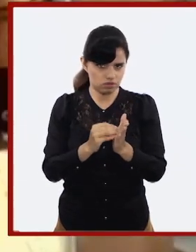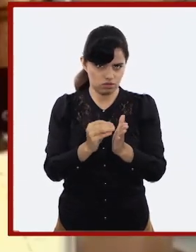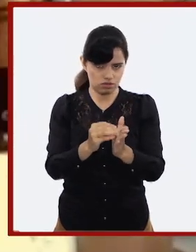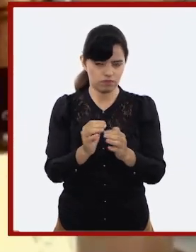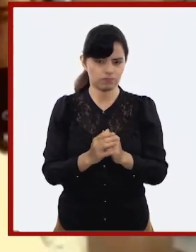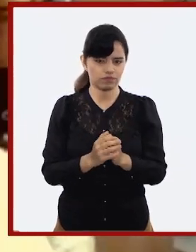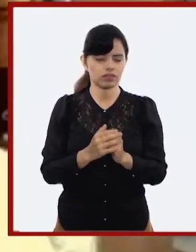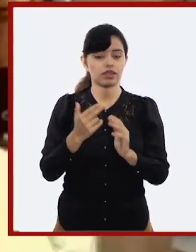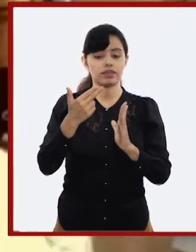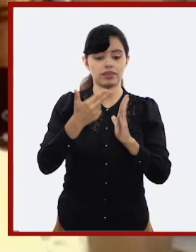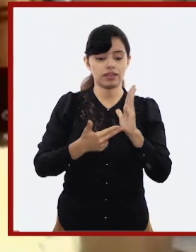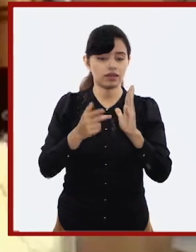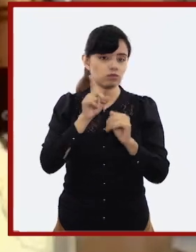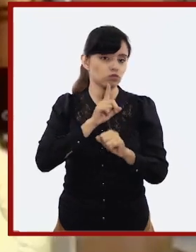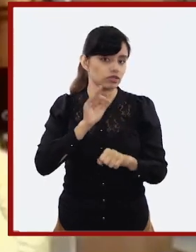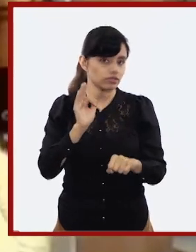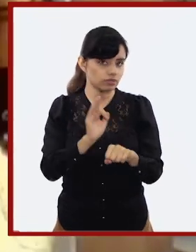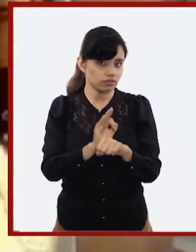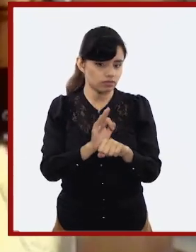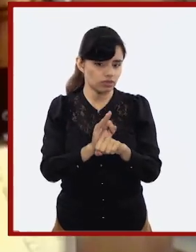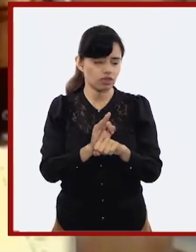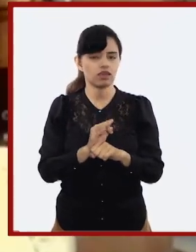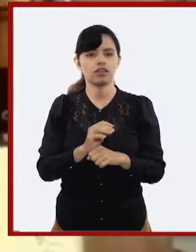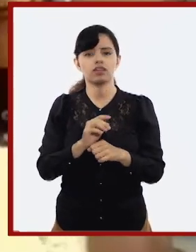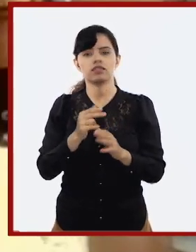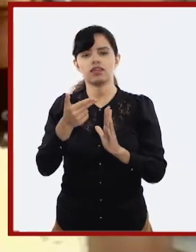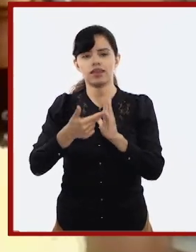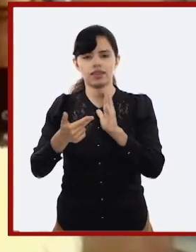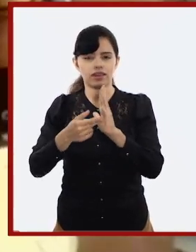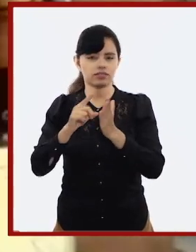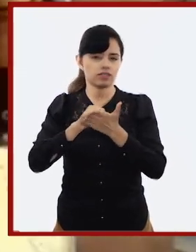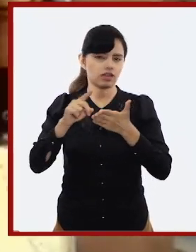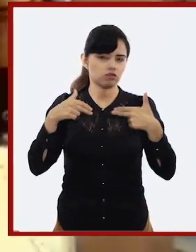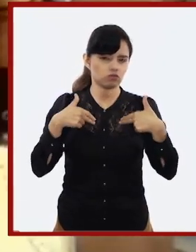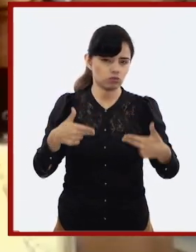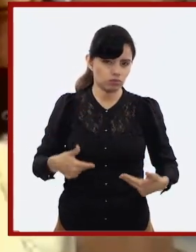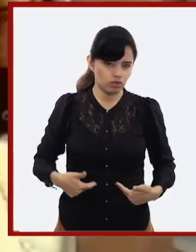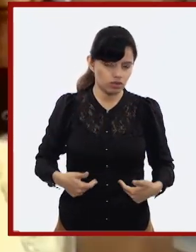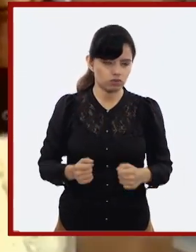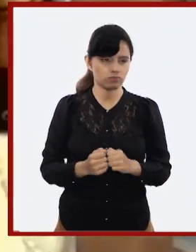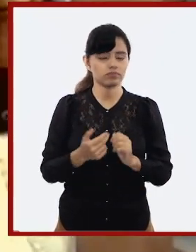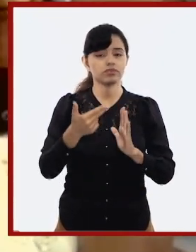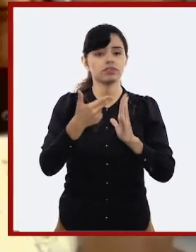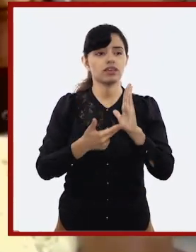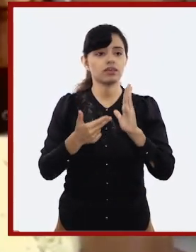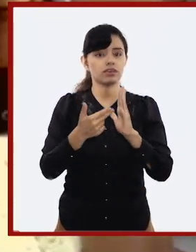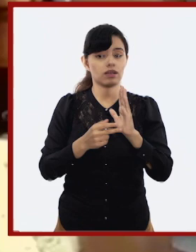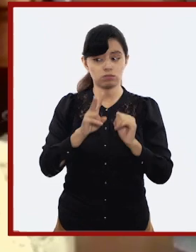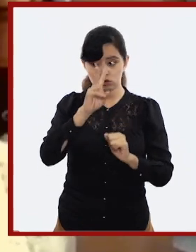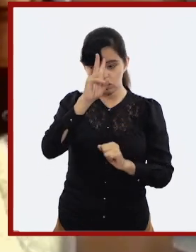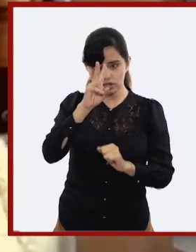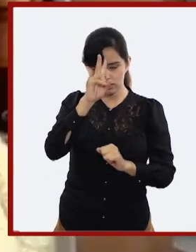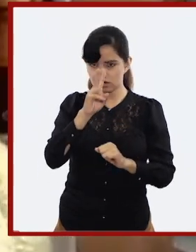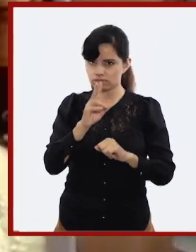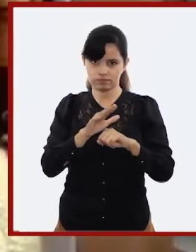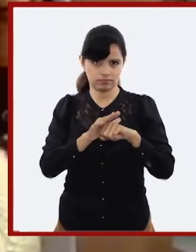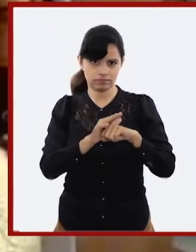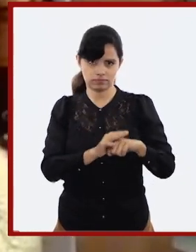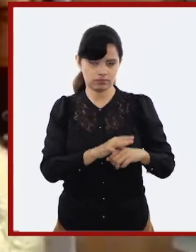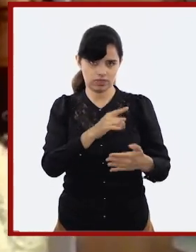talleres de feminismo, talleres de derechos humanos, talleres para prevenir la